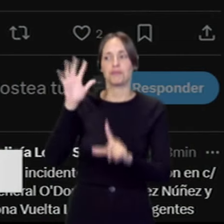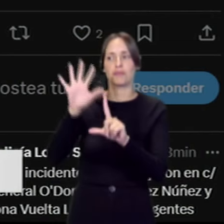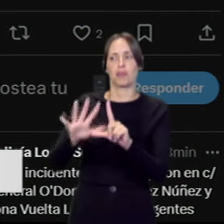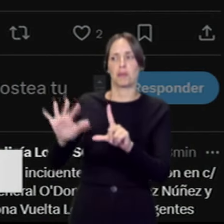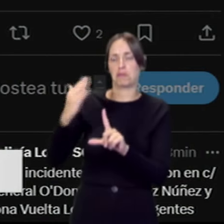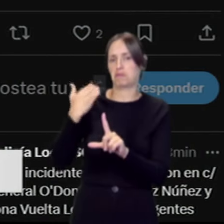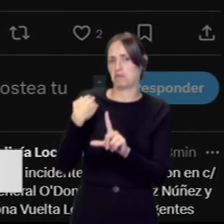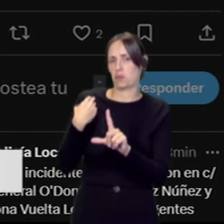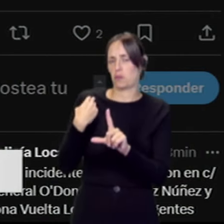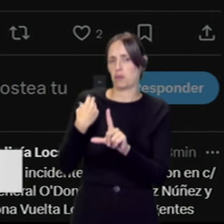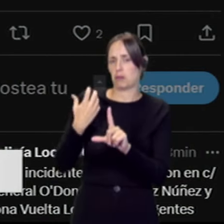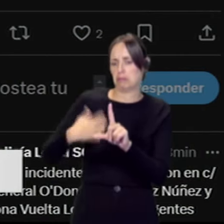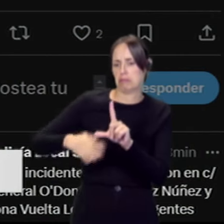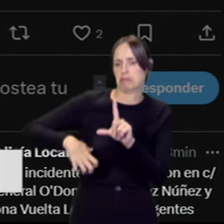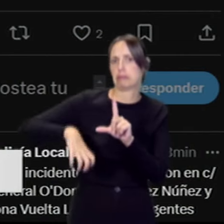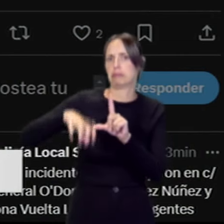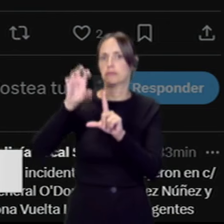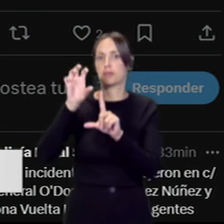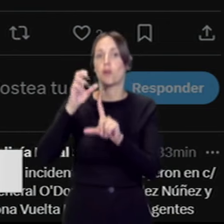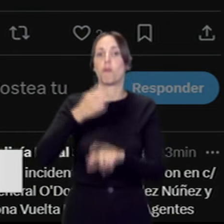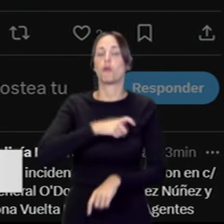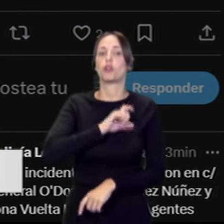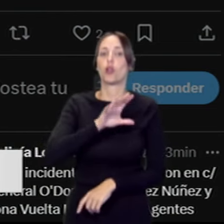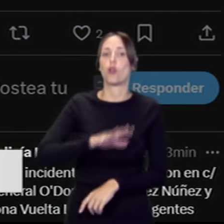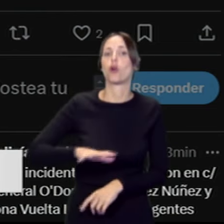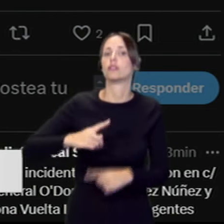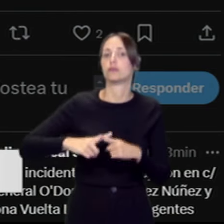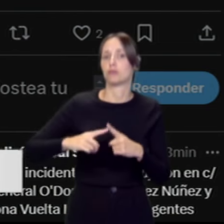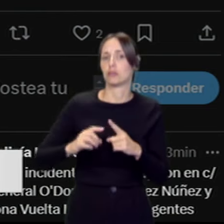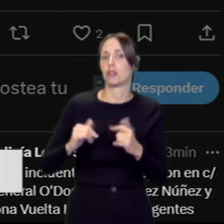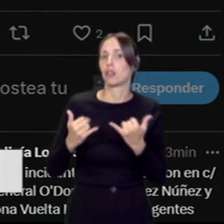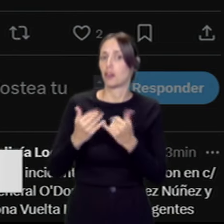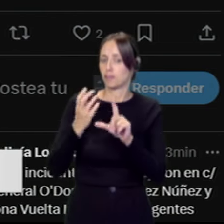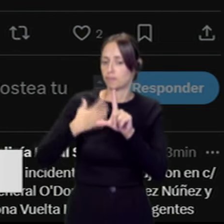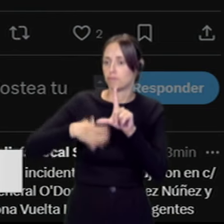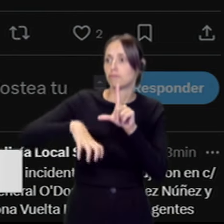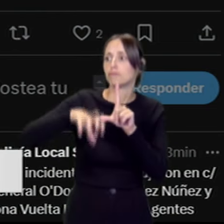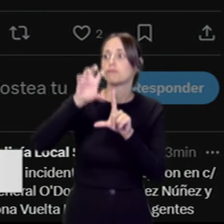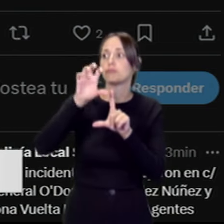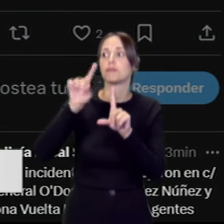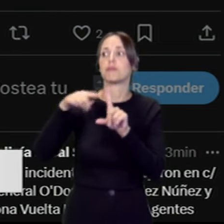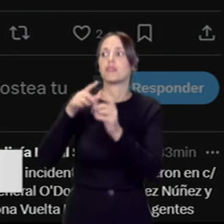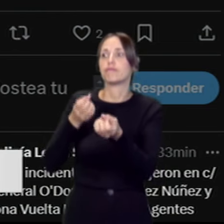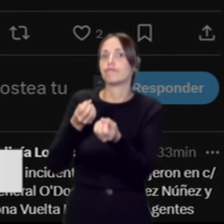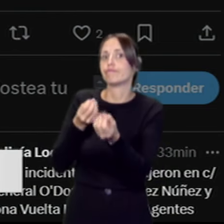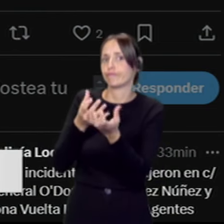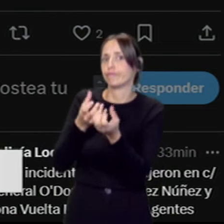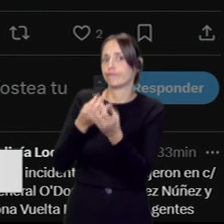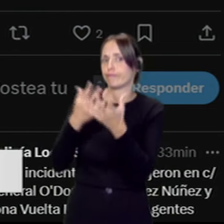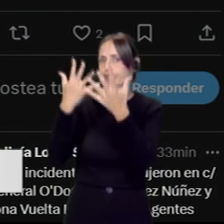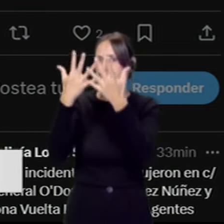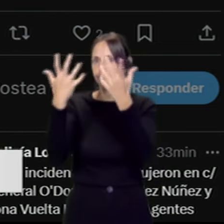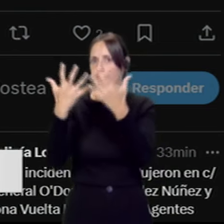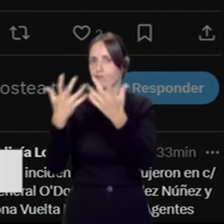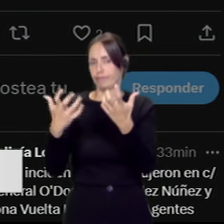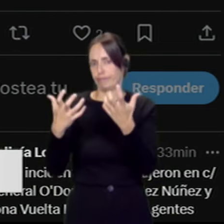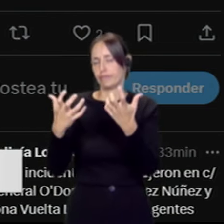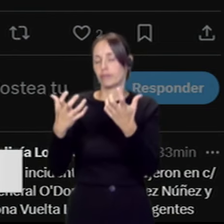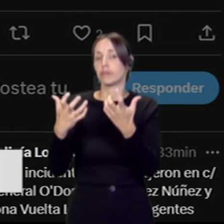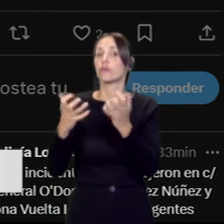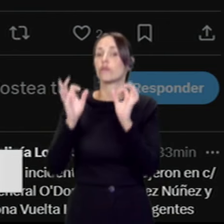minutos que ha colgado la policía local de Santa Cruz de Tenerife, donde da esta información. Y esta vez pues los incendios